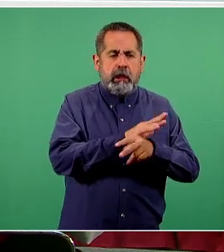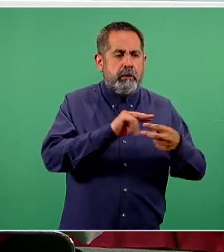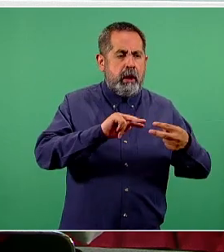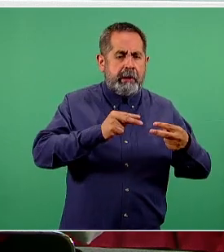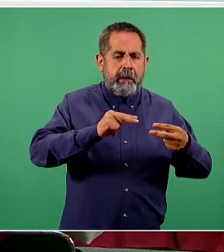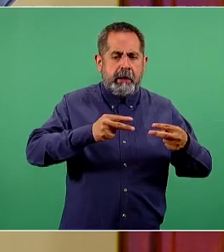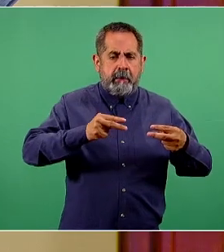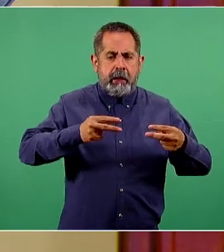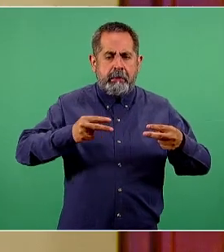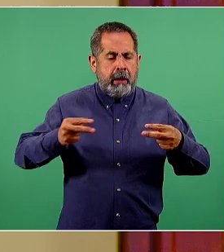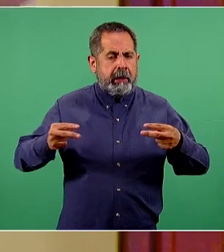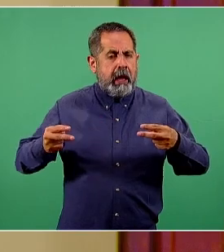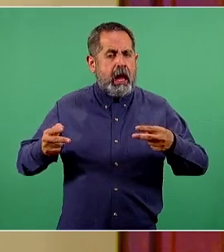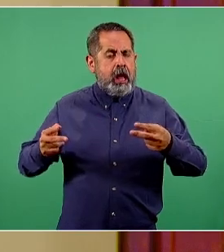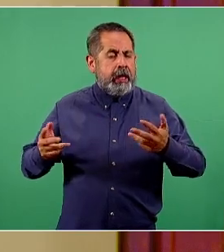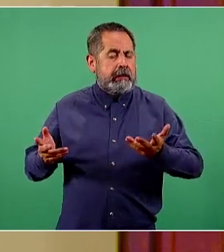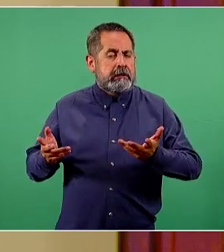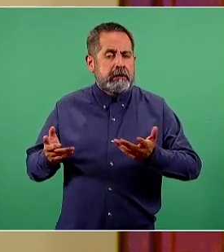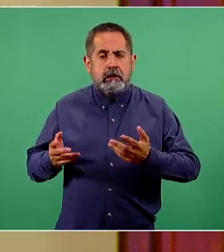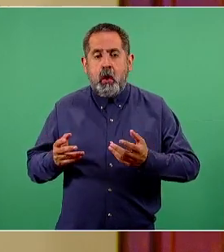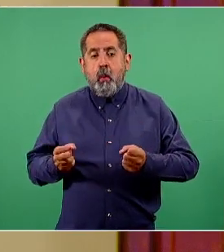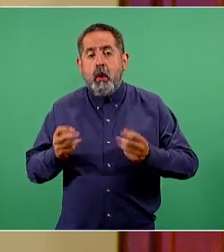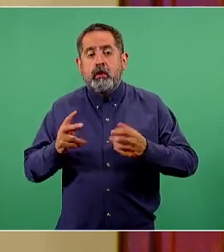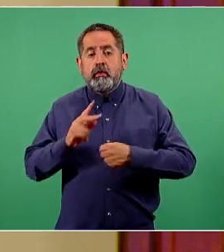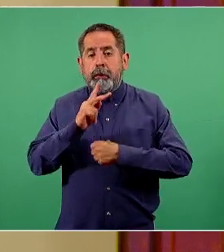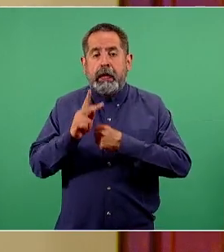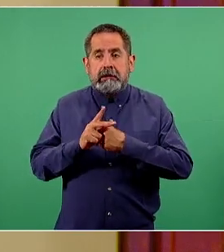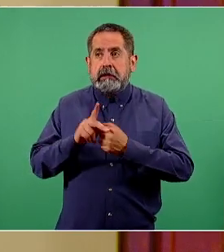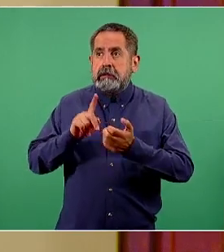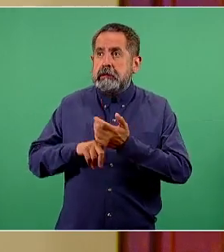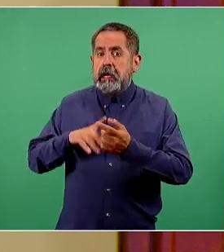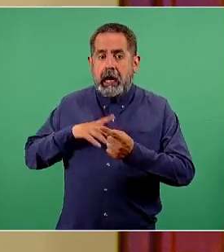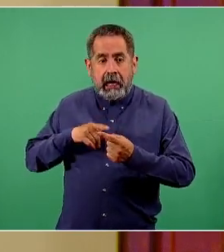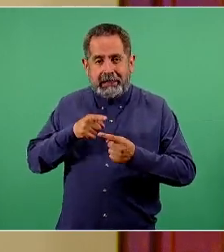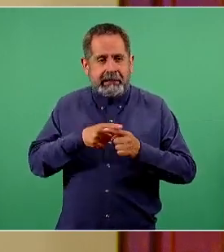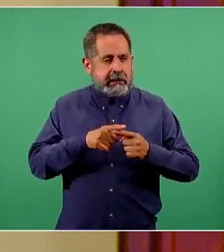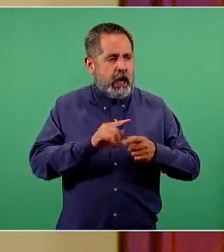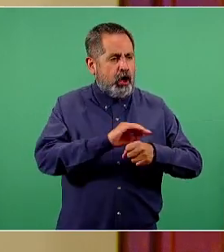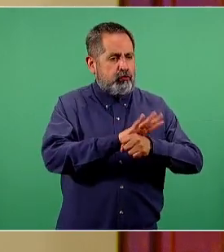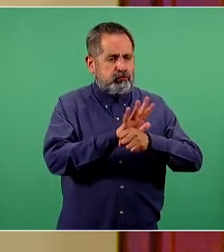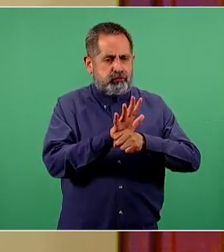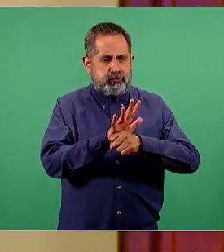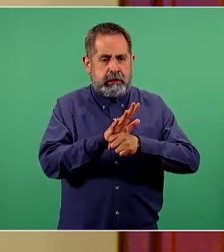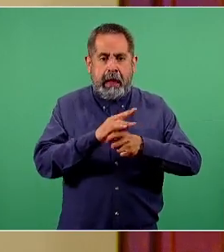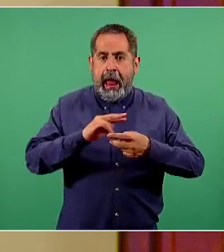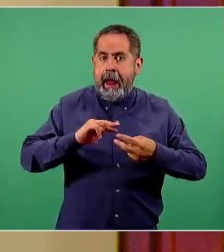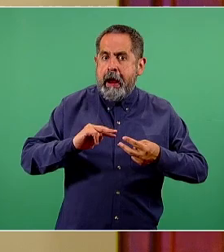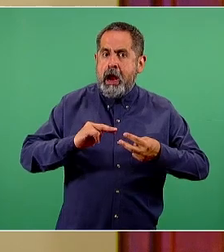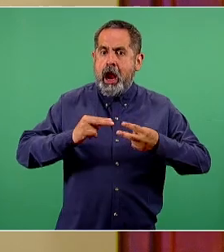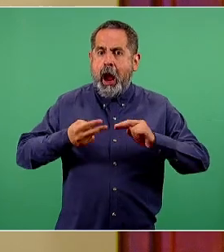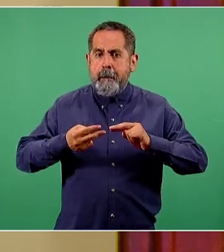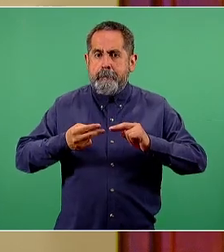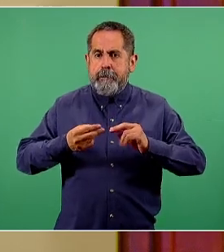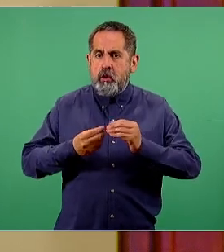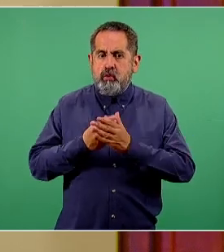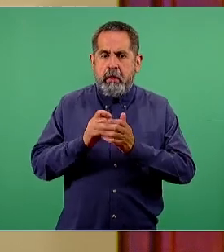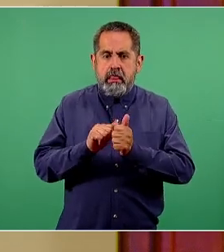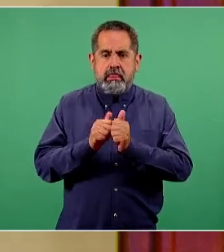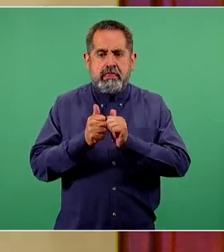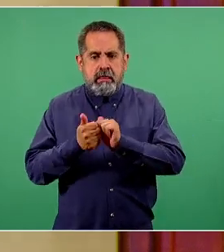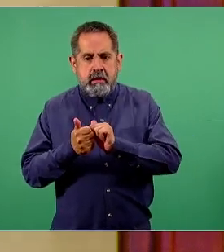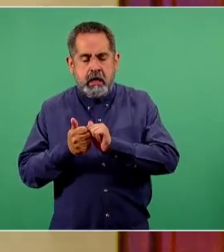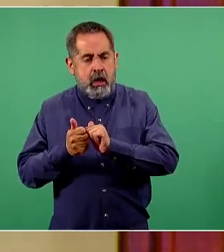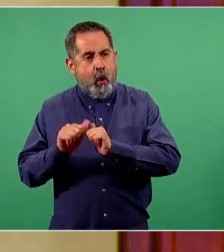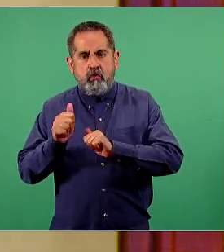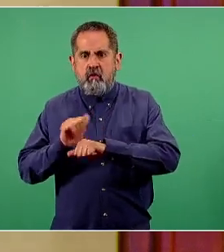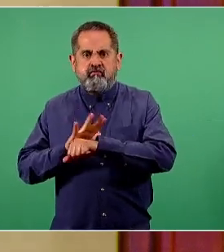dato importante, el número de países donde hasta este momento se han identificado la presencia y por lo tanto la circulación ya